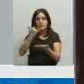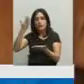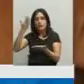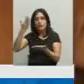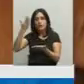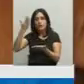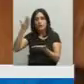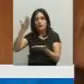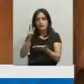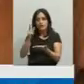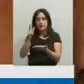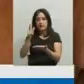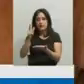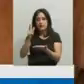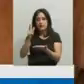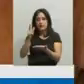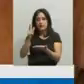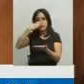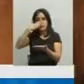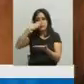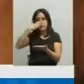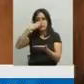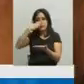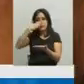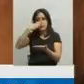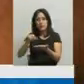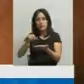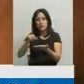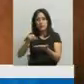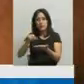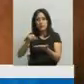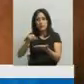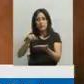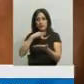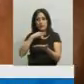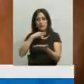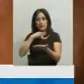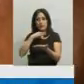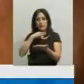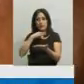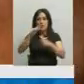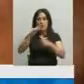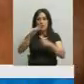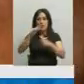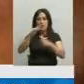haber sido diputado provincial y lo demás jamás afectó en estos más de 20 años